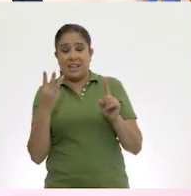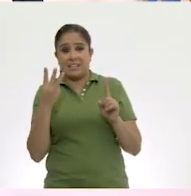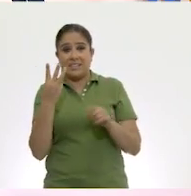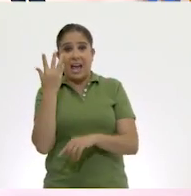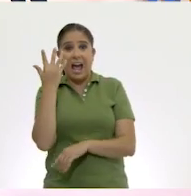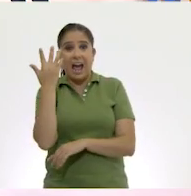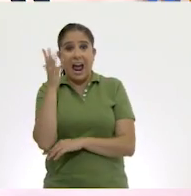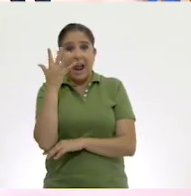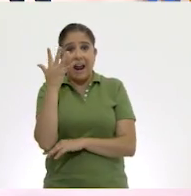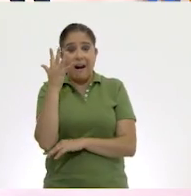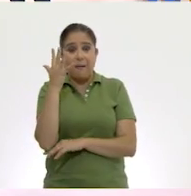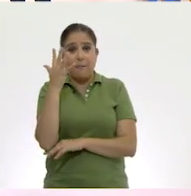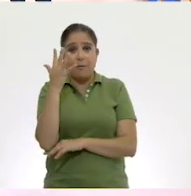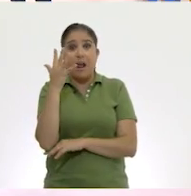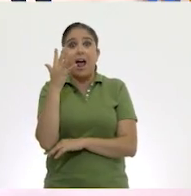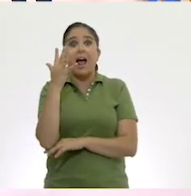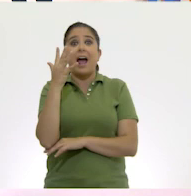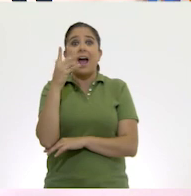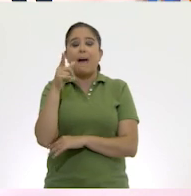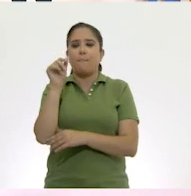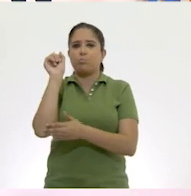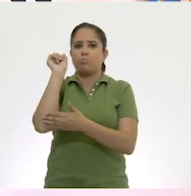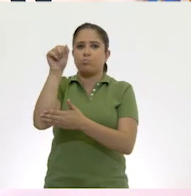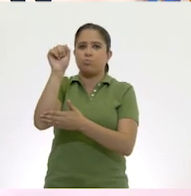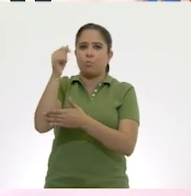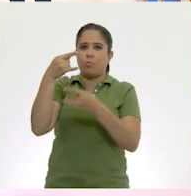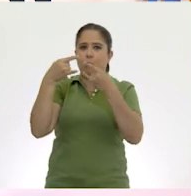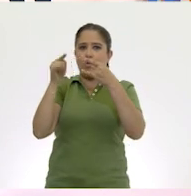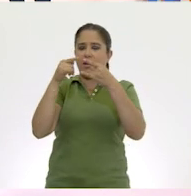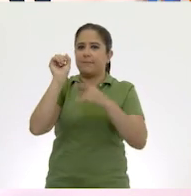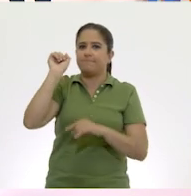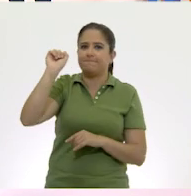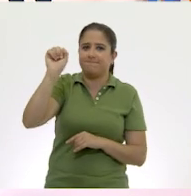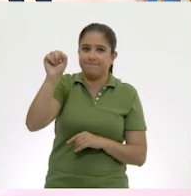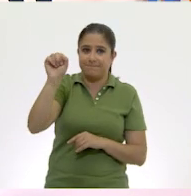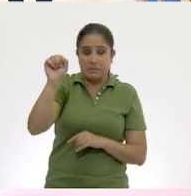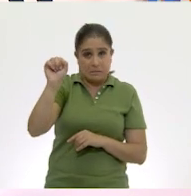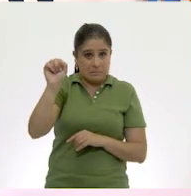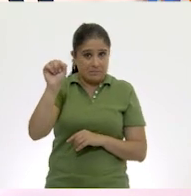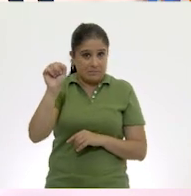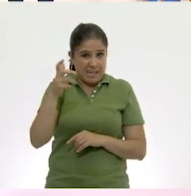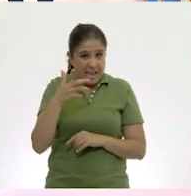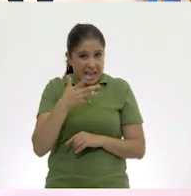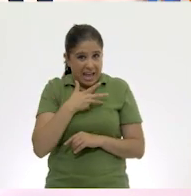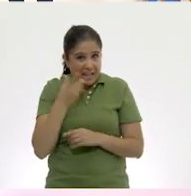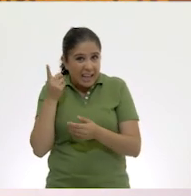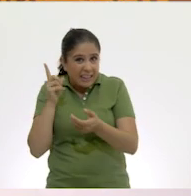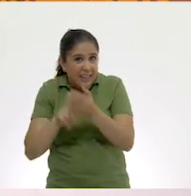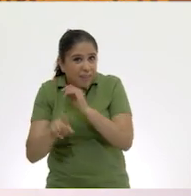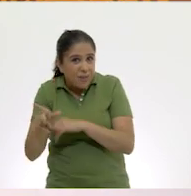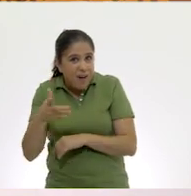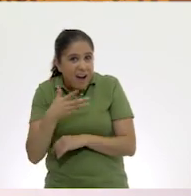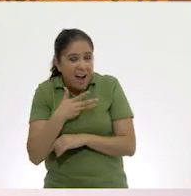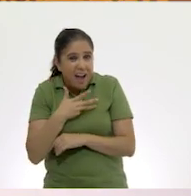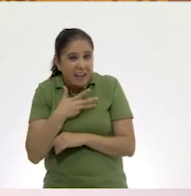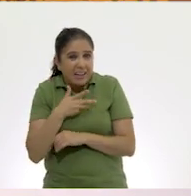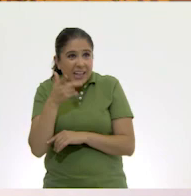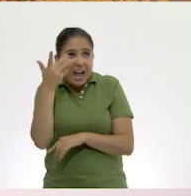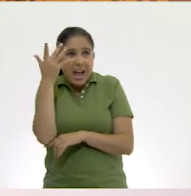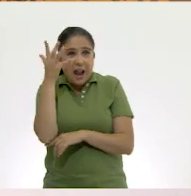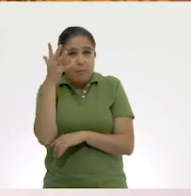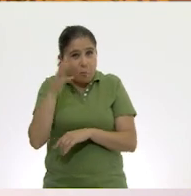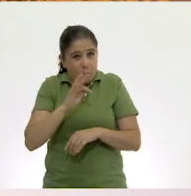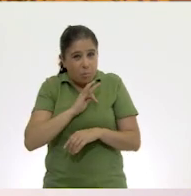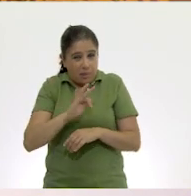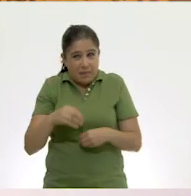árboles y va a tocar la puerta habrá alguien ahí alguien vivirá en este árbol